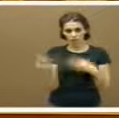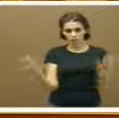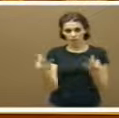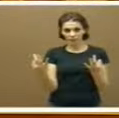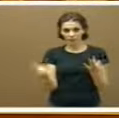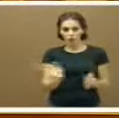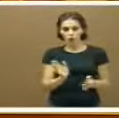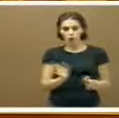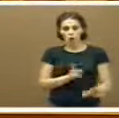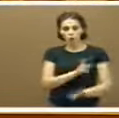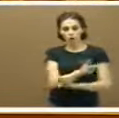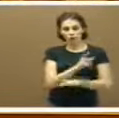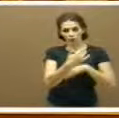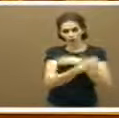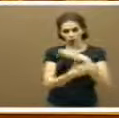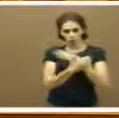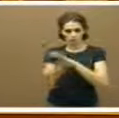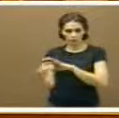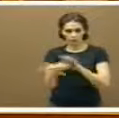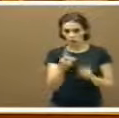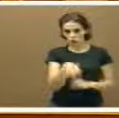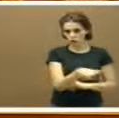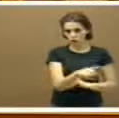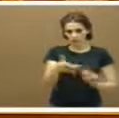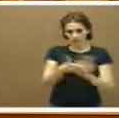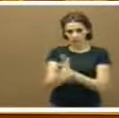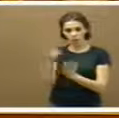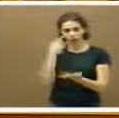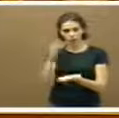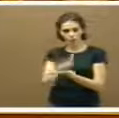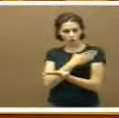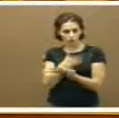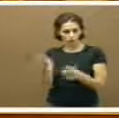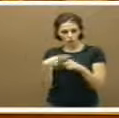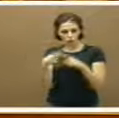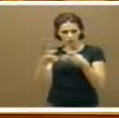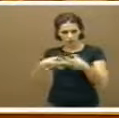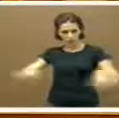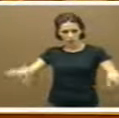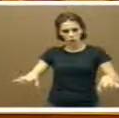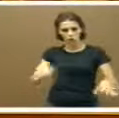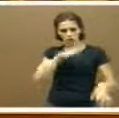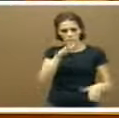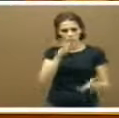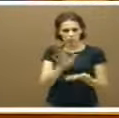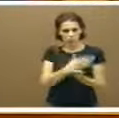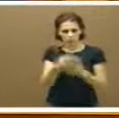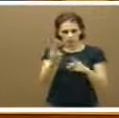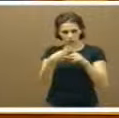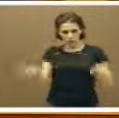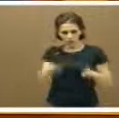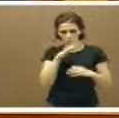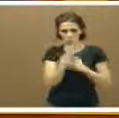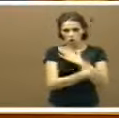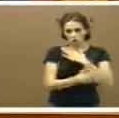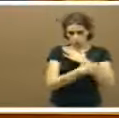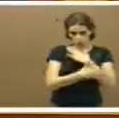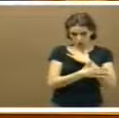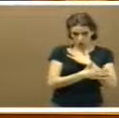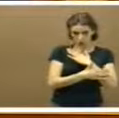de las obligaciones del Gobierno. No, señorías, son dos cosas bien diferenciadas. Y digo esto porque este Gobierno ha seguido